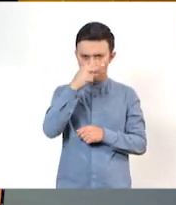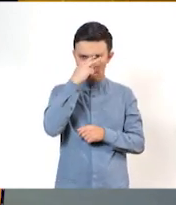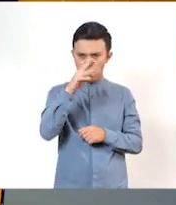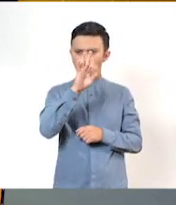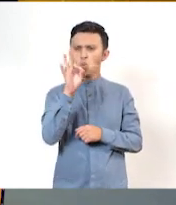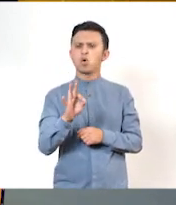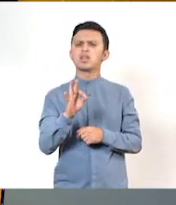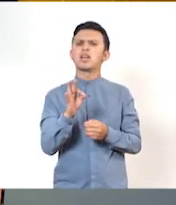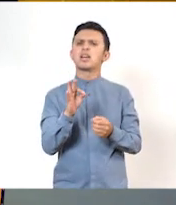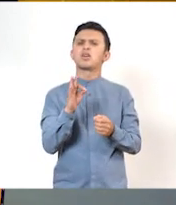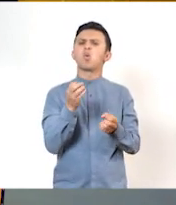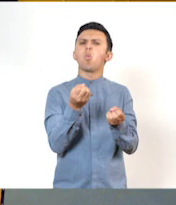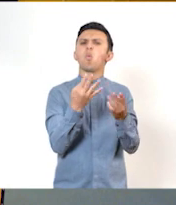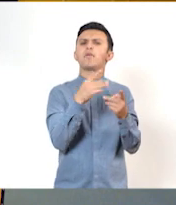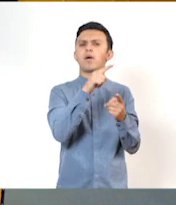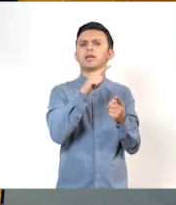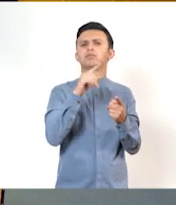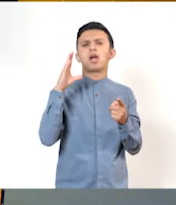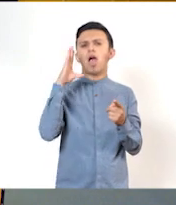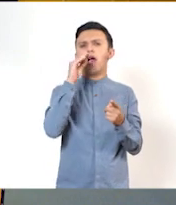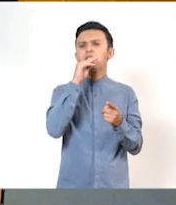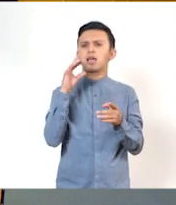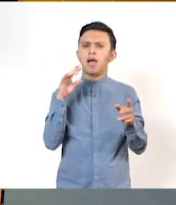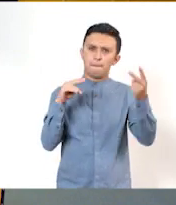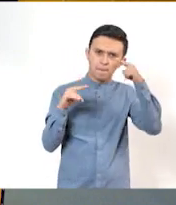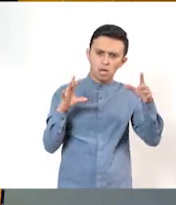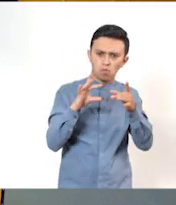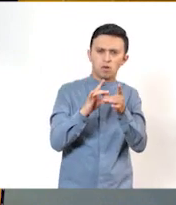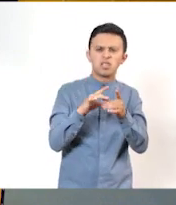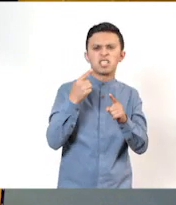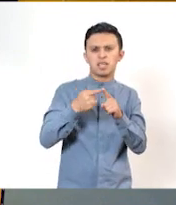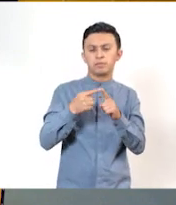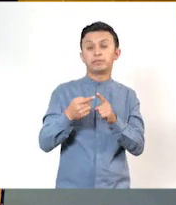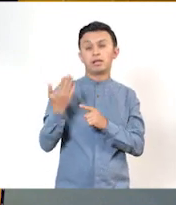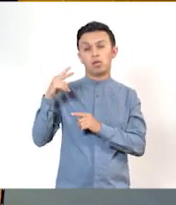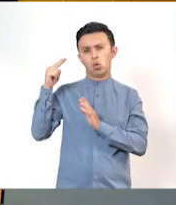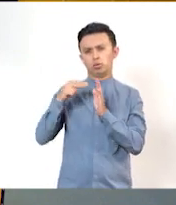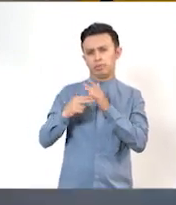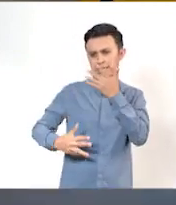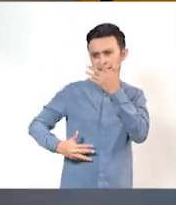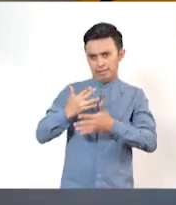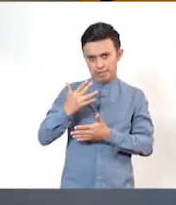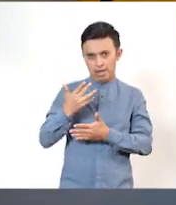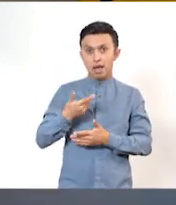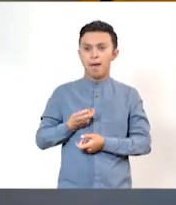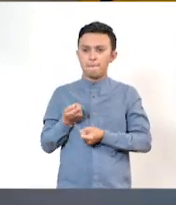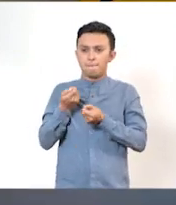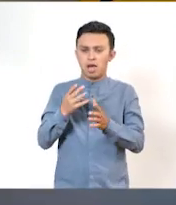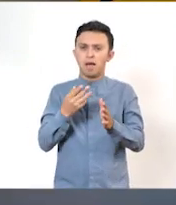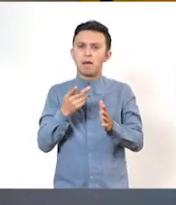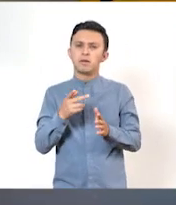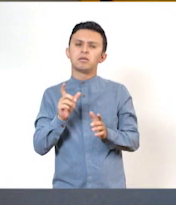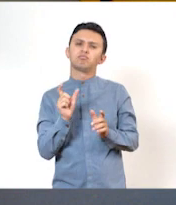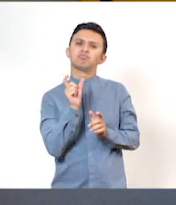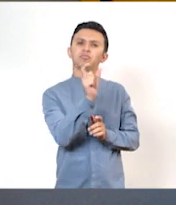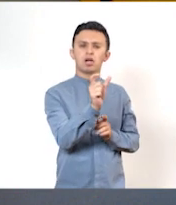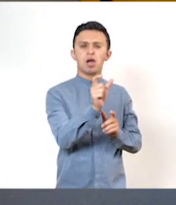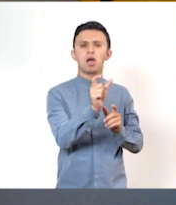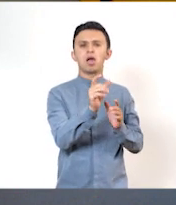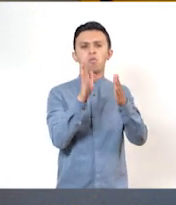población mexicana se identifica como afromexicana? Pues apenas en 2015 incorporó la